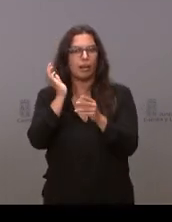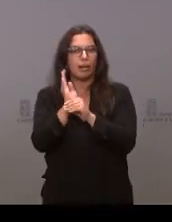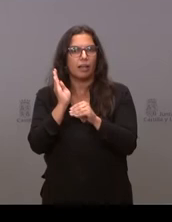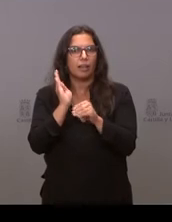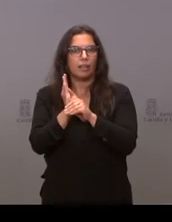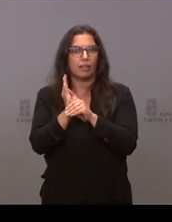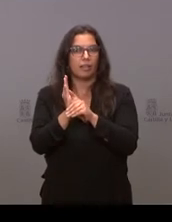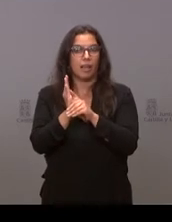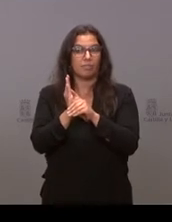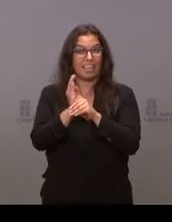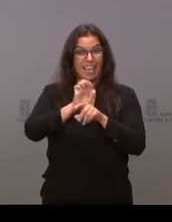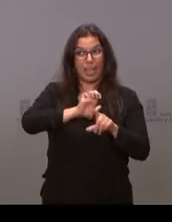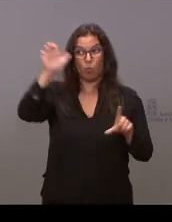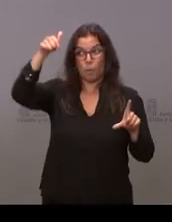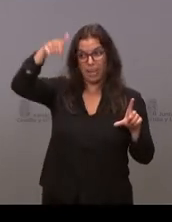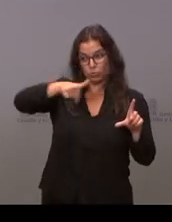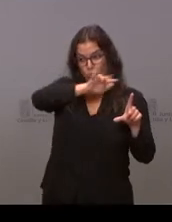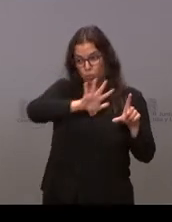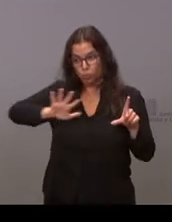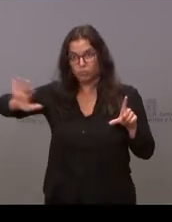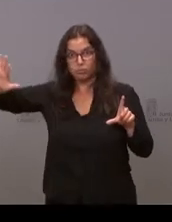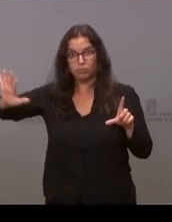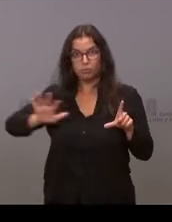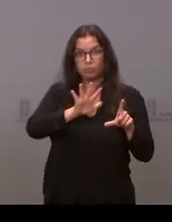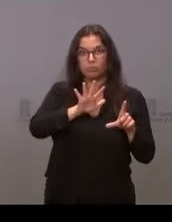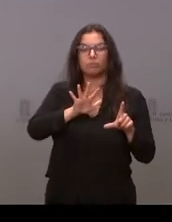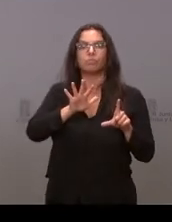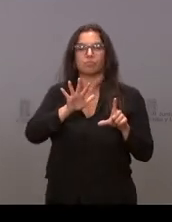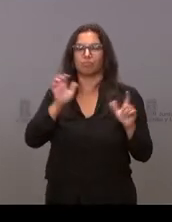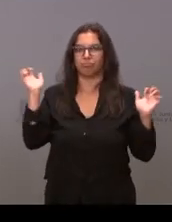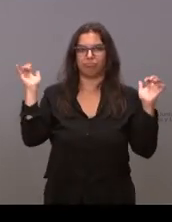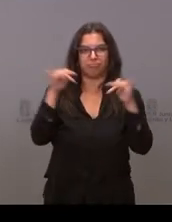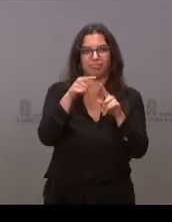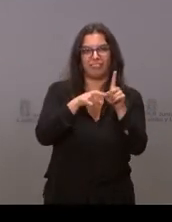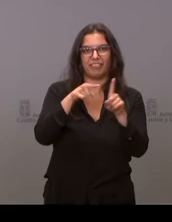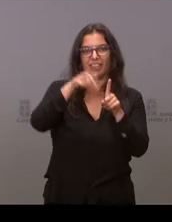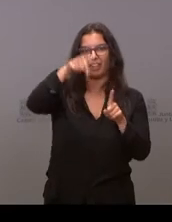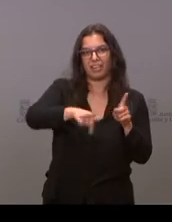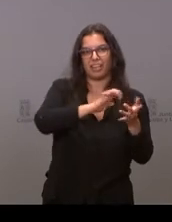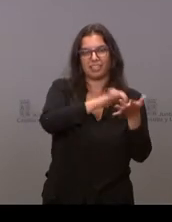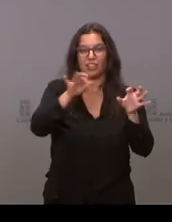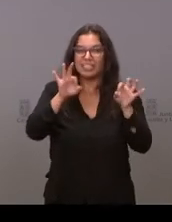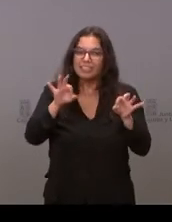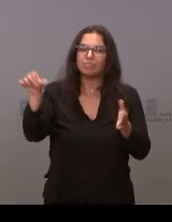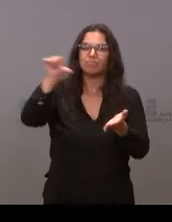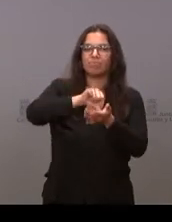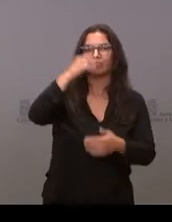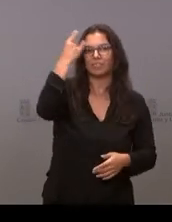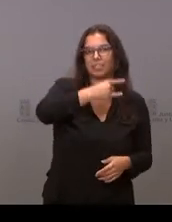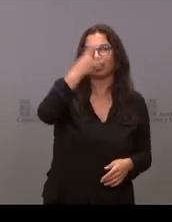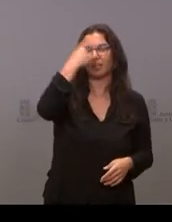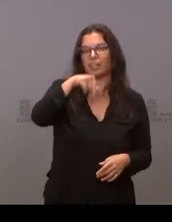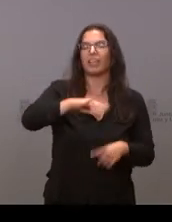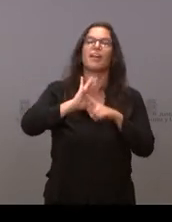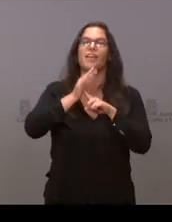de todo el sur de Europa confluyen una vez más aquí, en Castilla y León, y concretamente en Salamanca, en esta